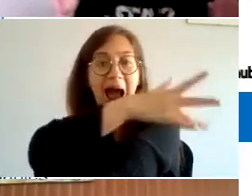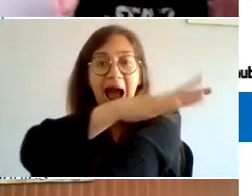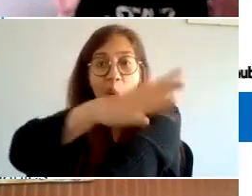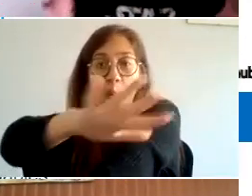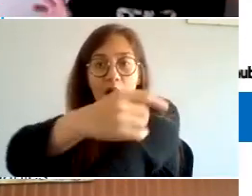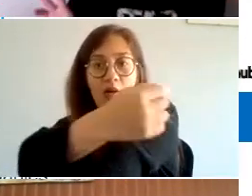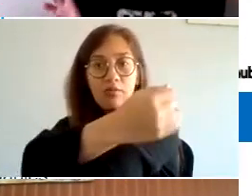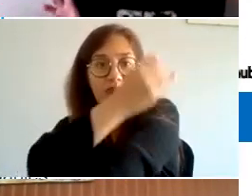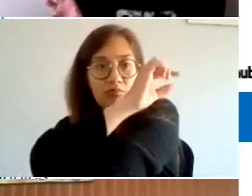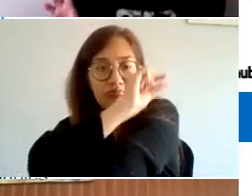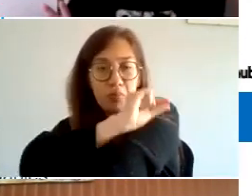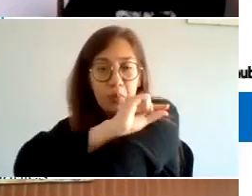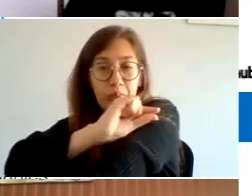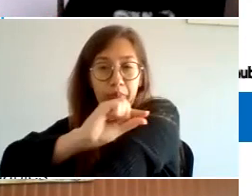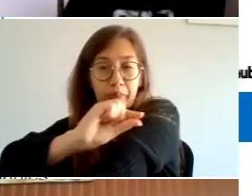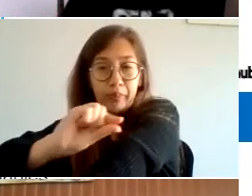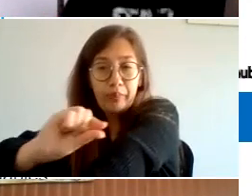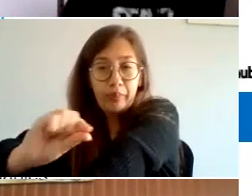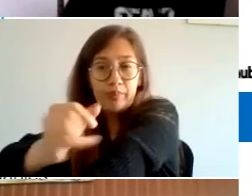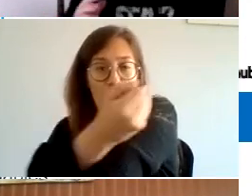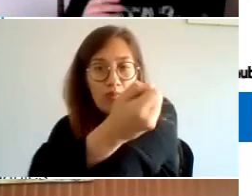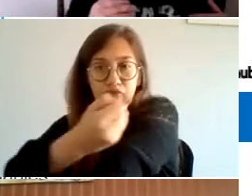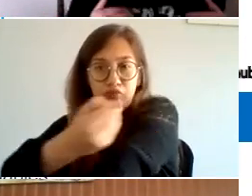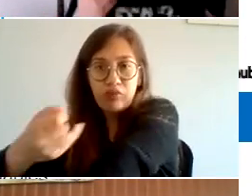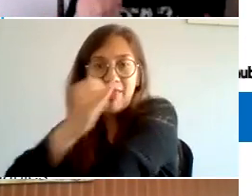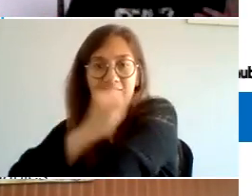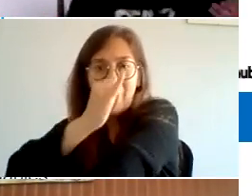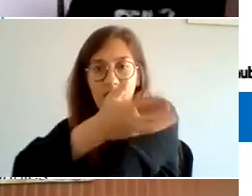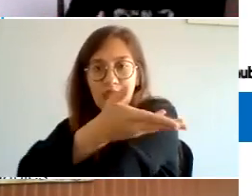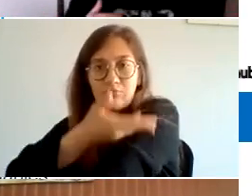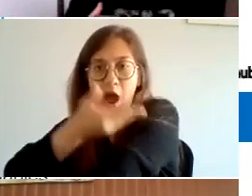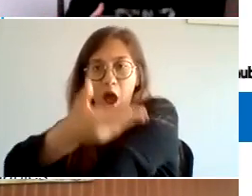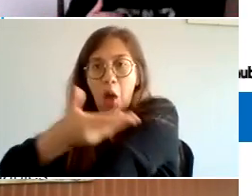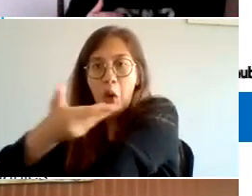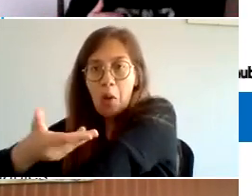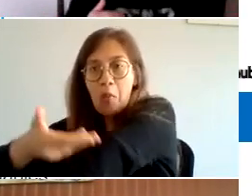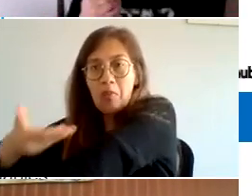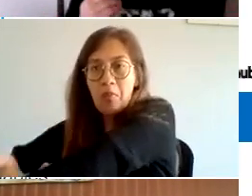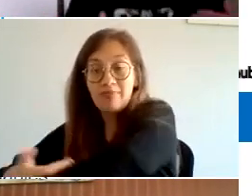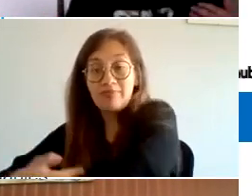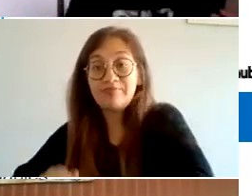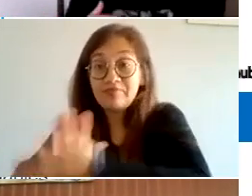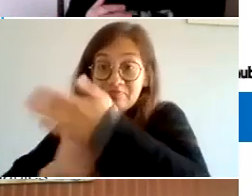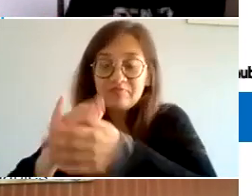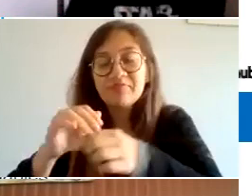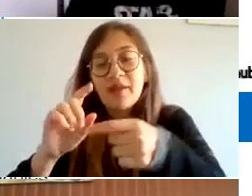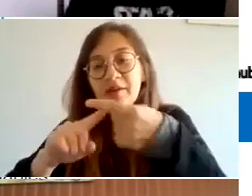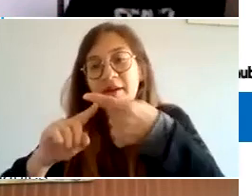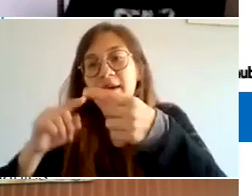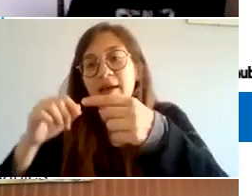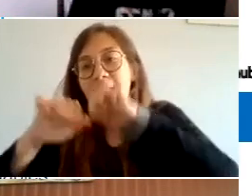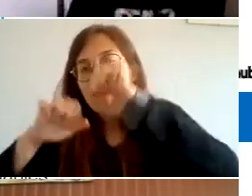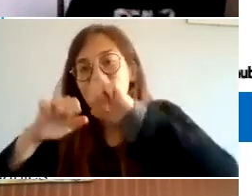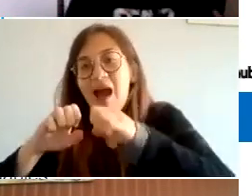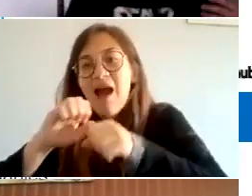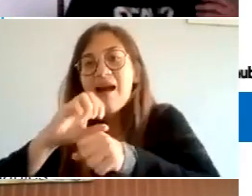diferentes empresas de telecomunicaciones. Y ahí podemos ver la de Claro, Entel, Movistar, WOM, cada una de